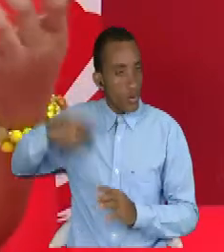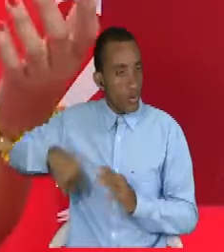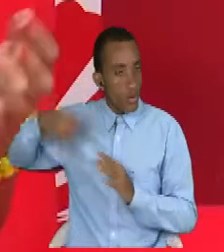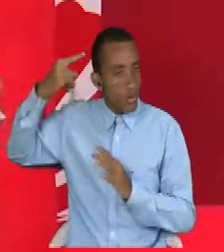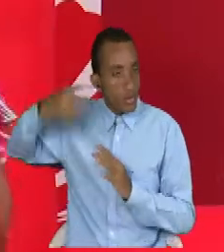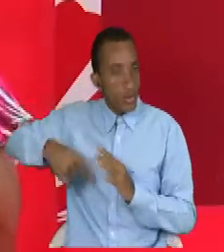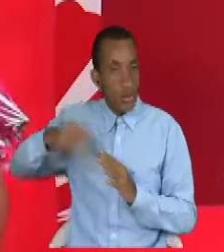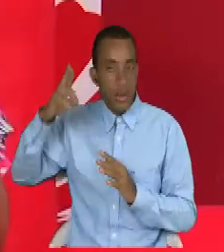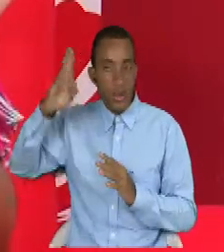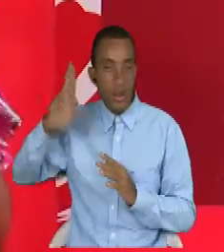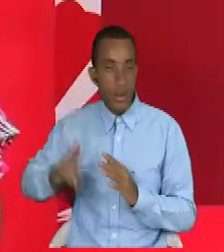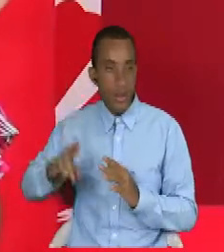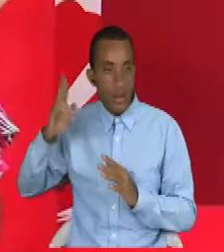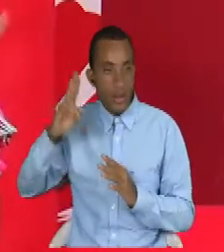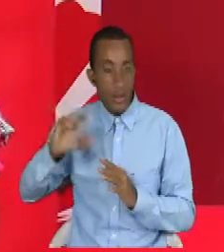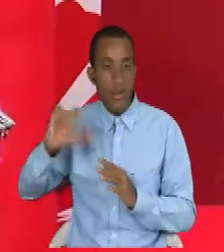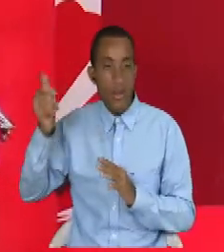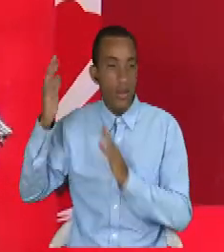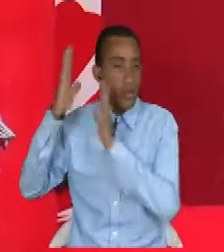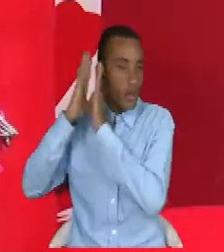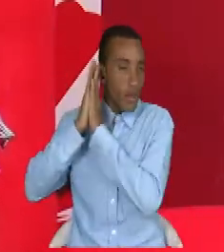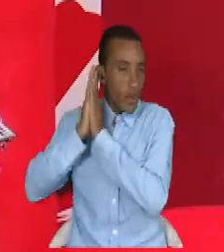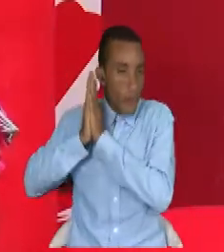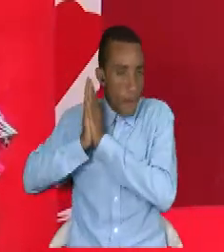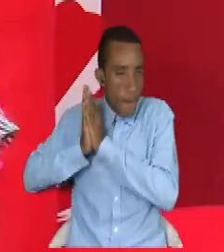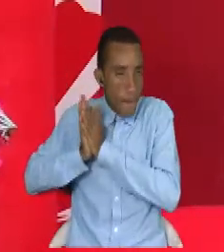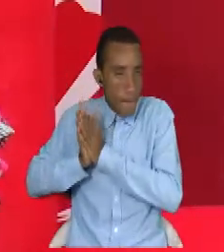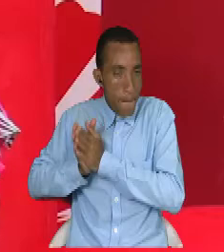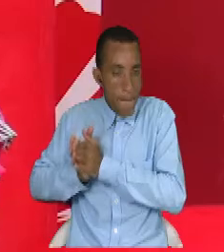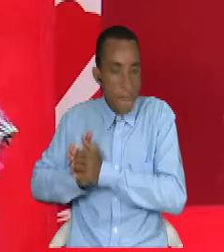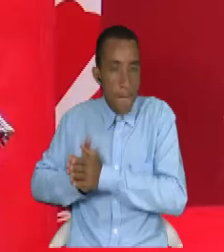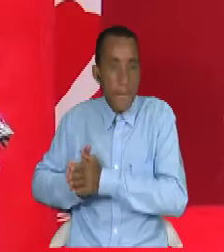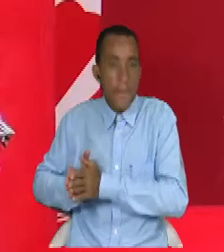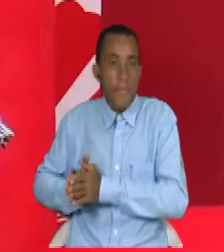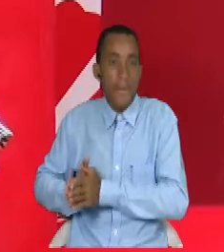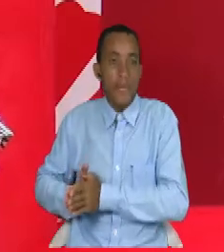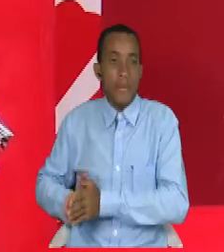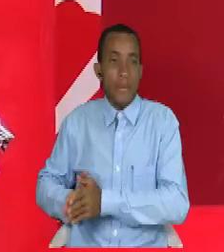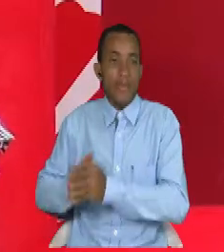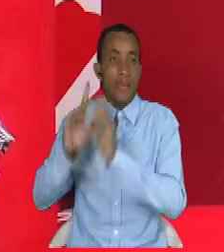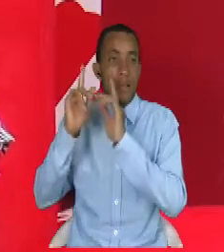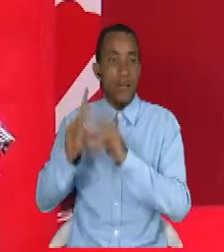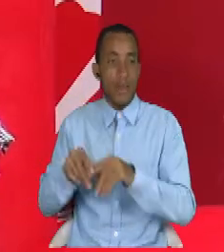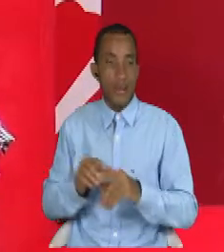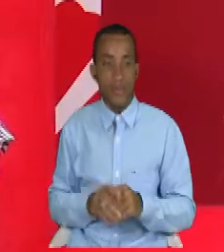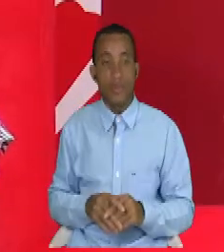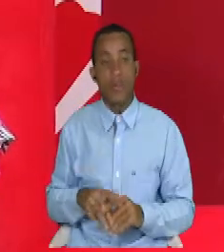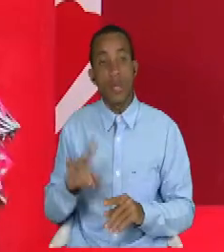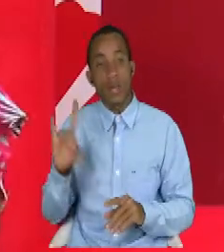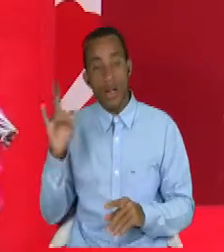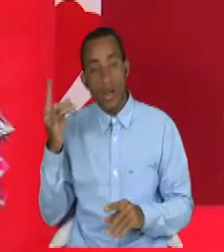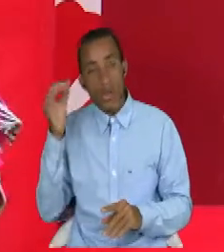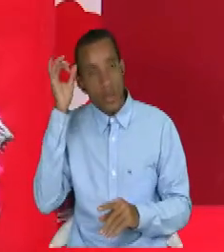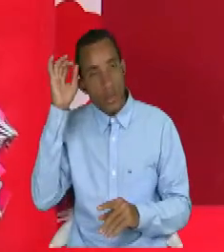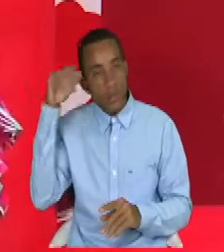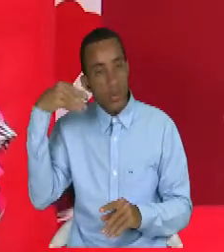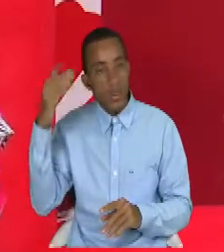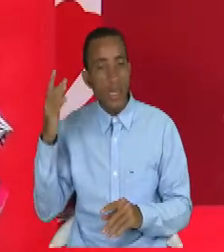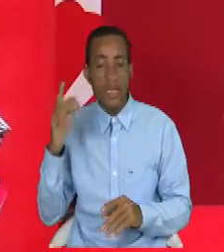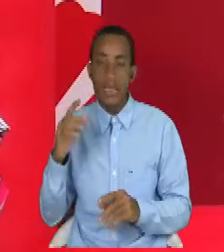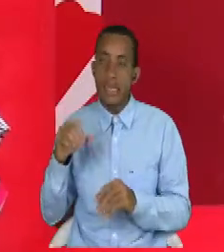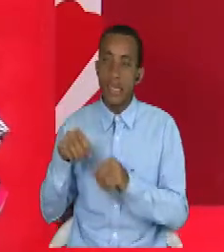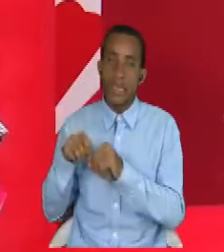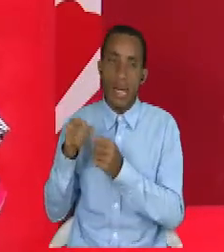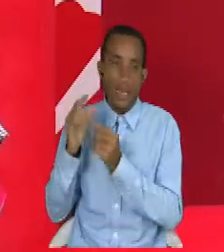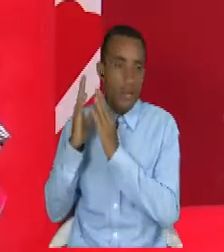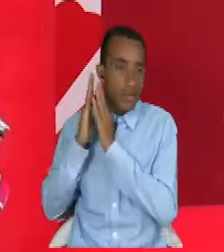hacen queratina algún tipo de tratamientos que de una u otra forma siempre alcanza a maltratar el cabello una de nuestras invitadas